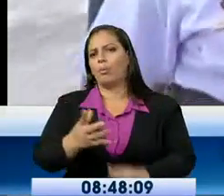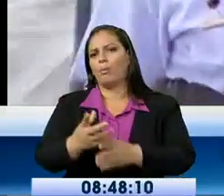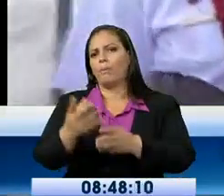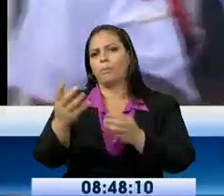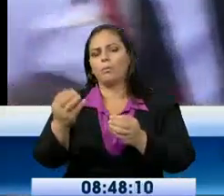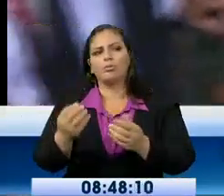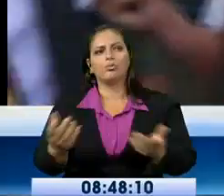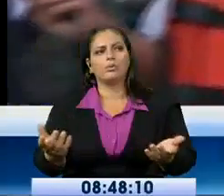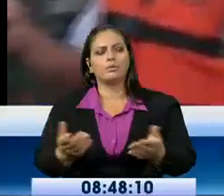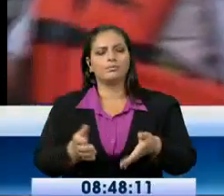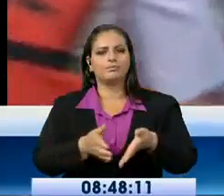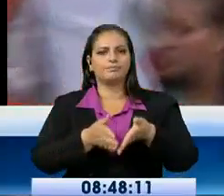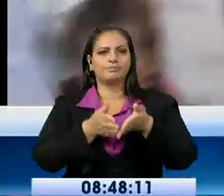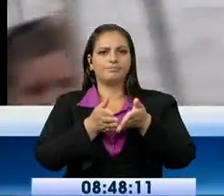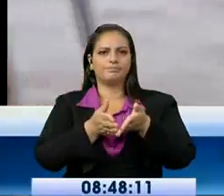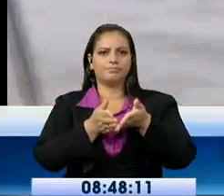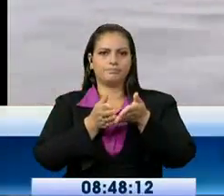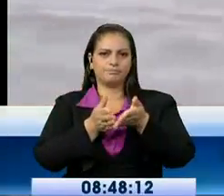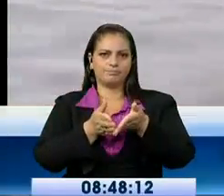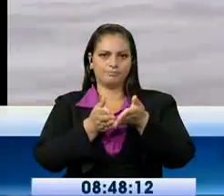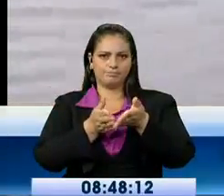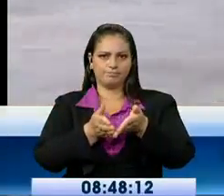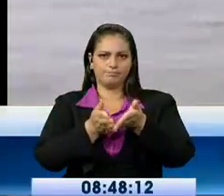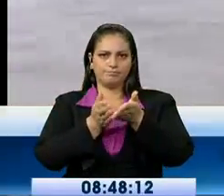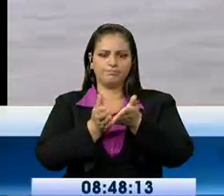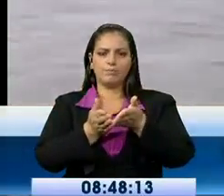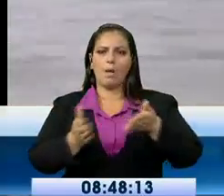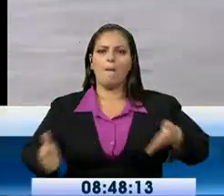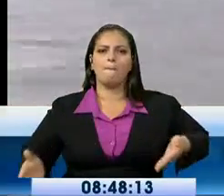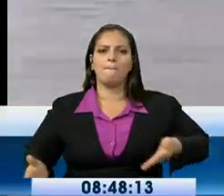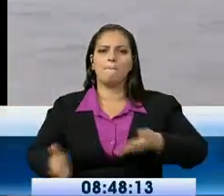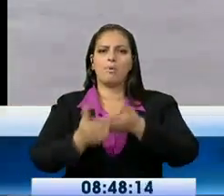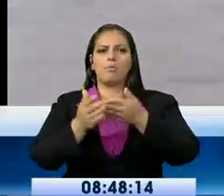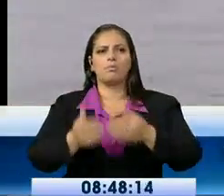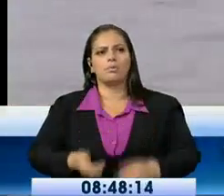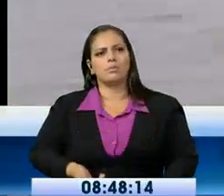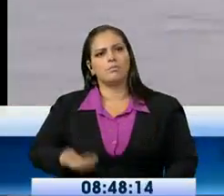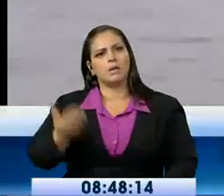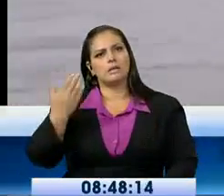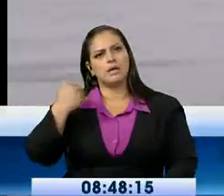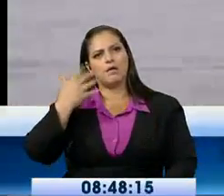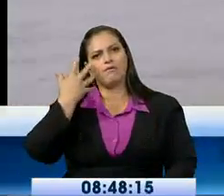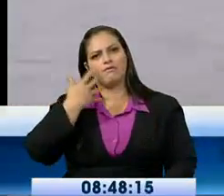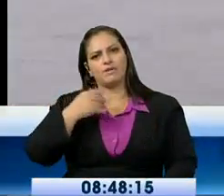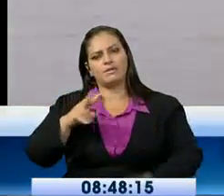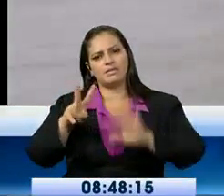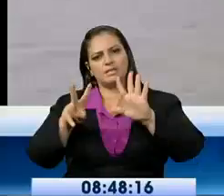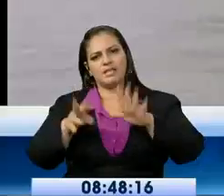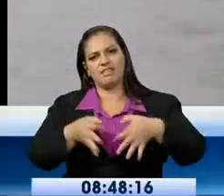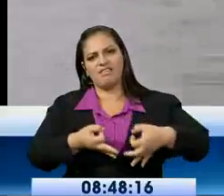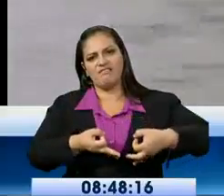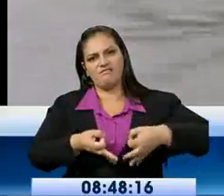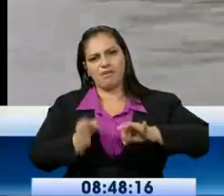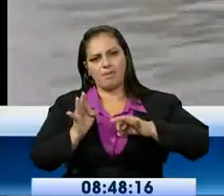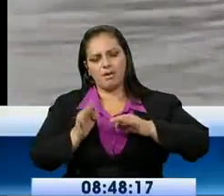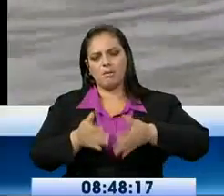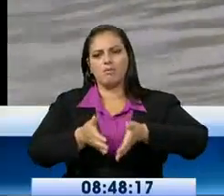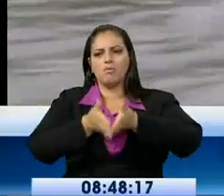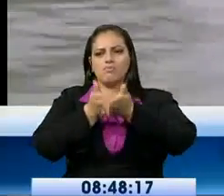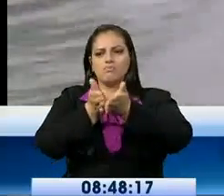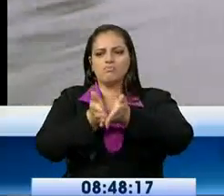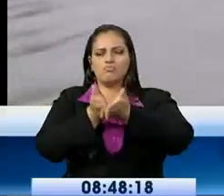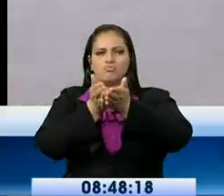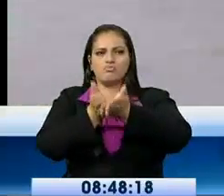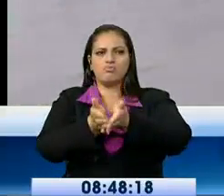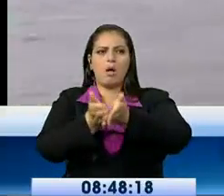muelle de los bomberos en naufragio sucedido el día 7 de febrero, ¿no? Estamos realizando esta